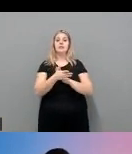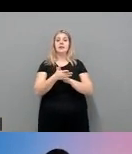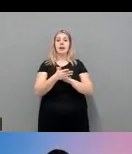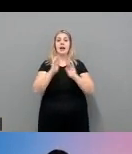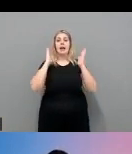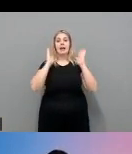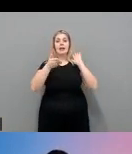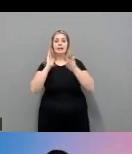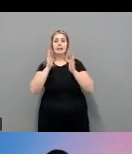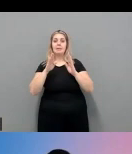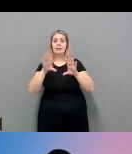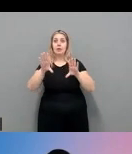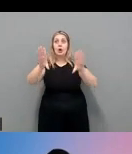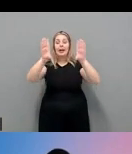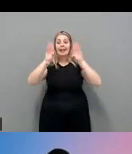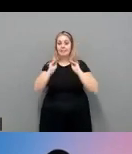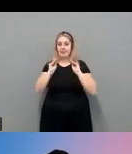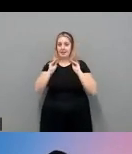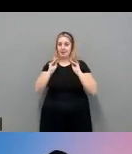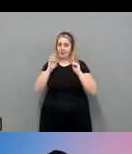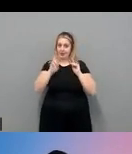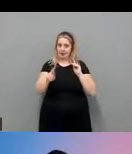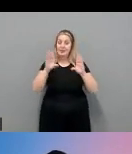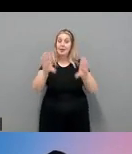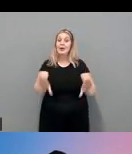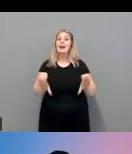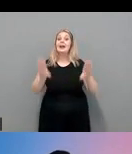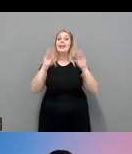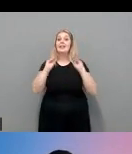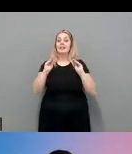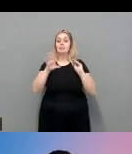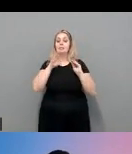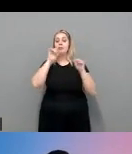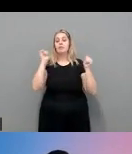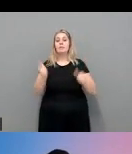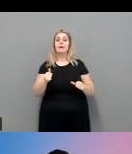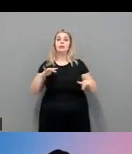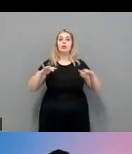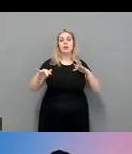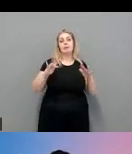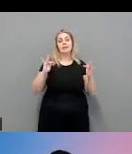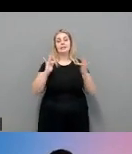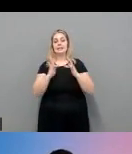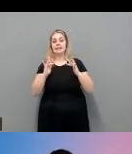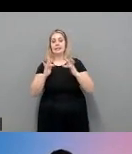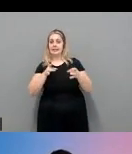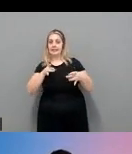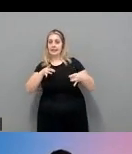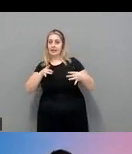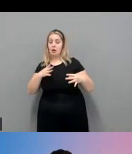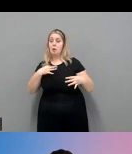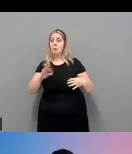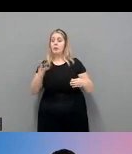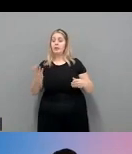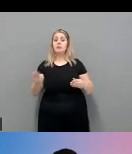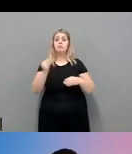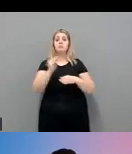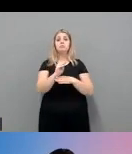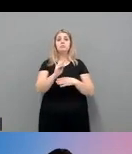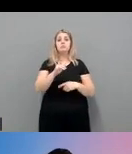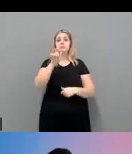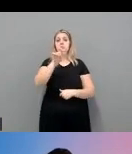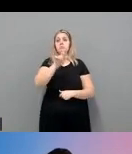receptivo, remarco, receptivo, que se lleva a cabo en un formato dinámico e interactivo y puede ser implementado por